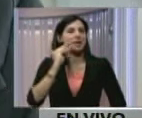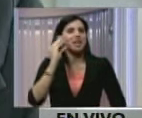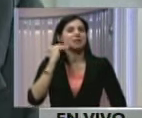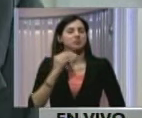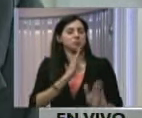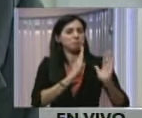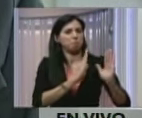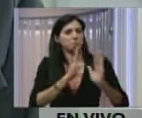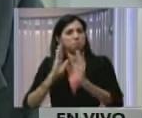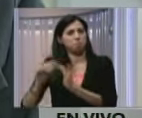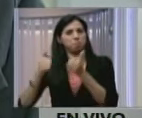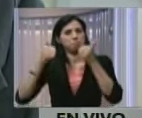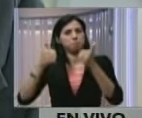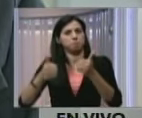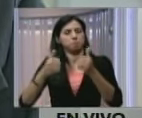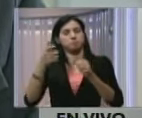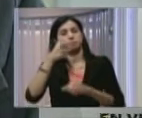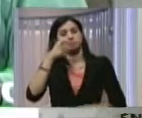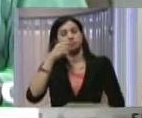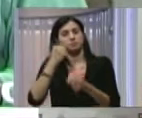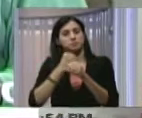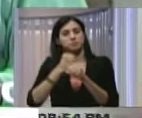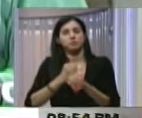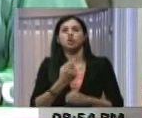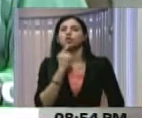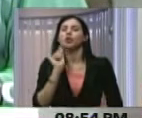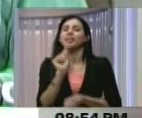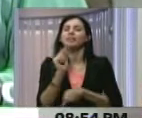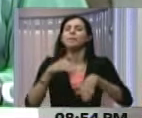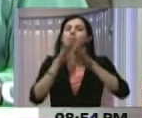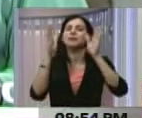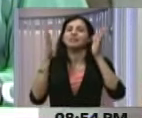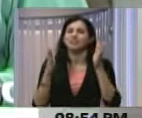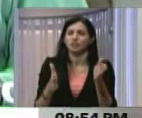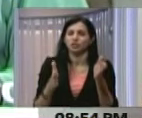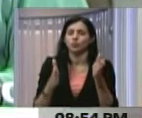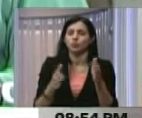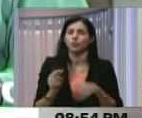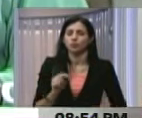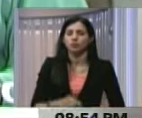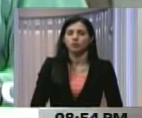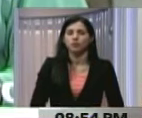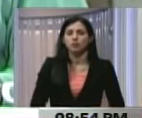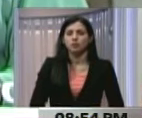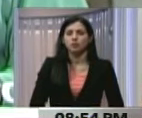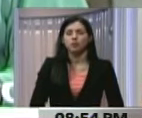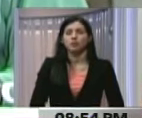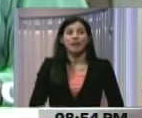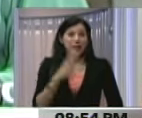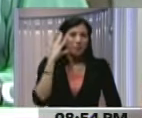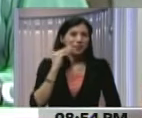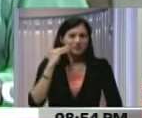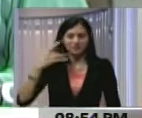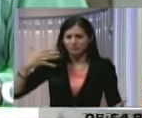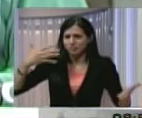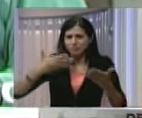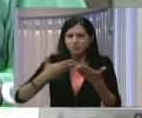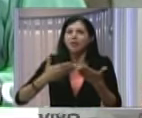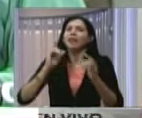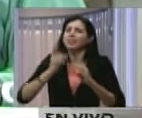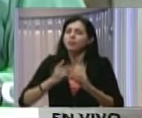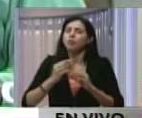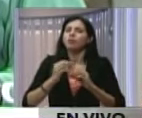Experiencia organizativa, logística. Yo le dije al ministro González López, toda esta experiencia nos debe llevar a establecer